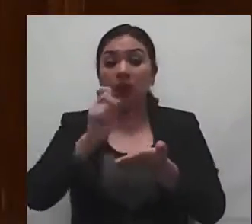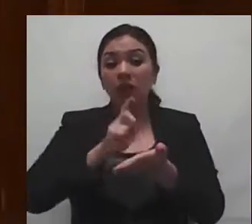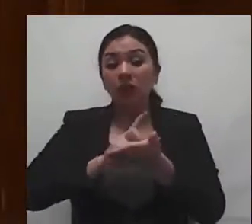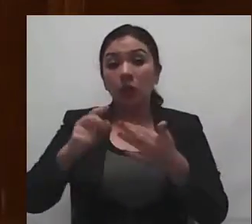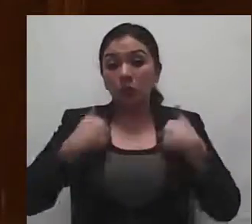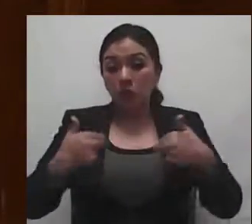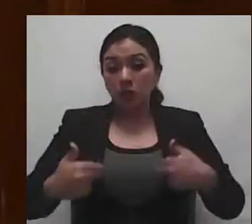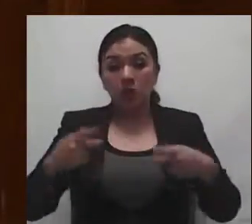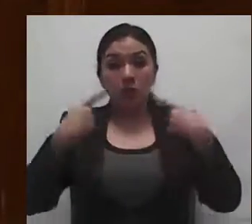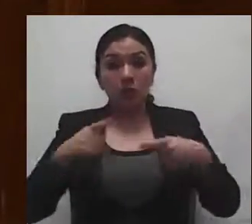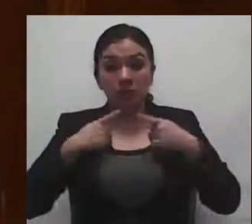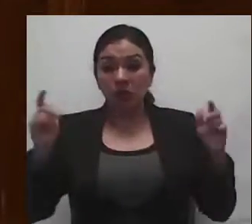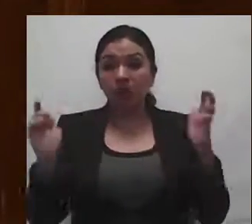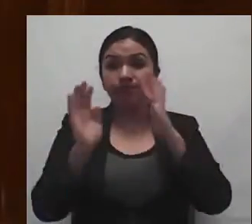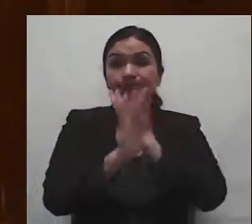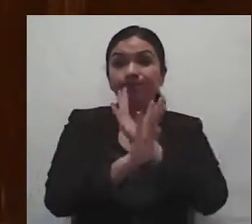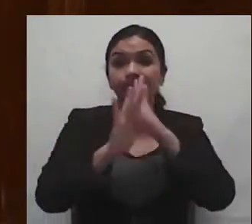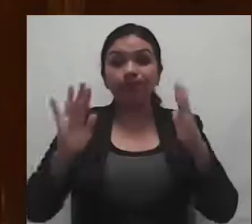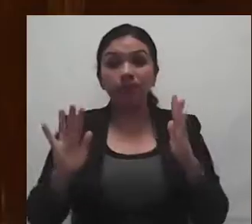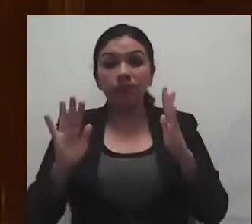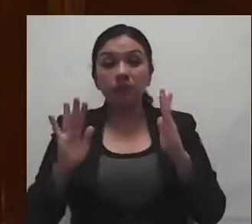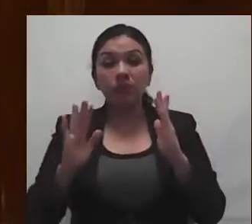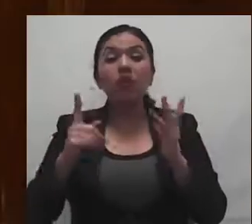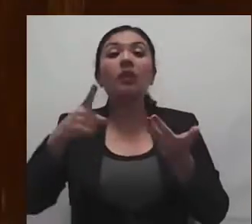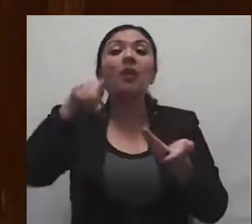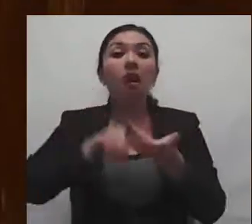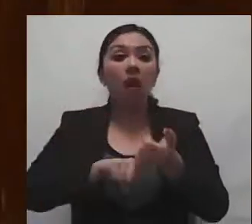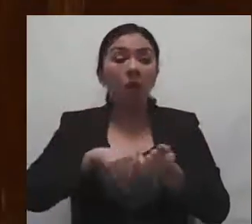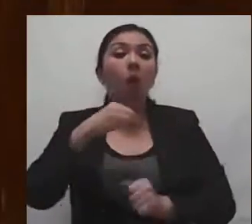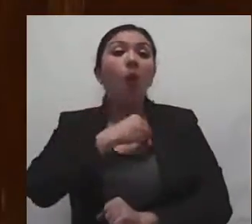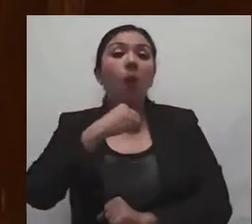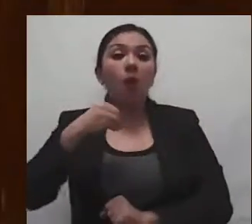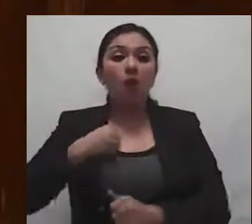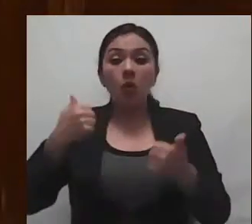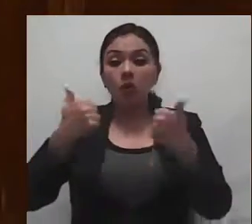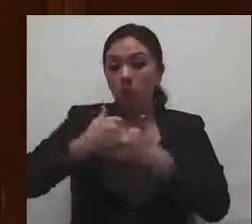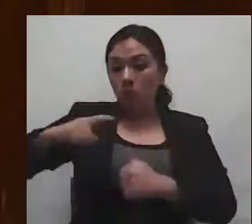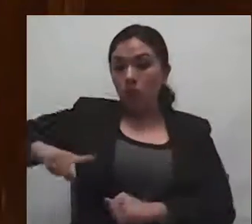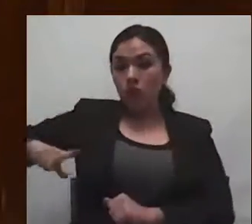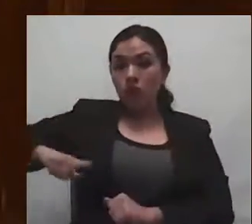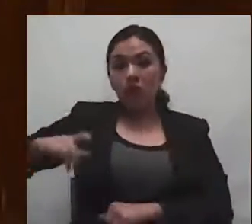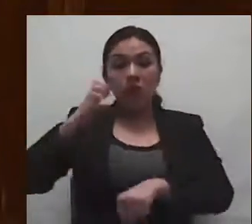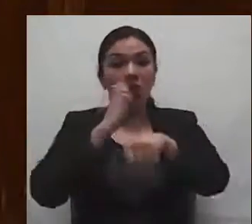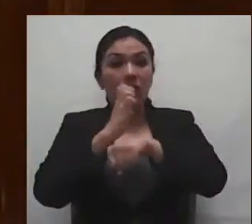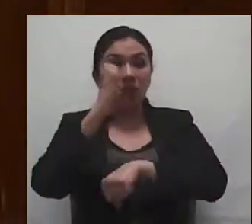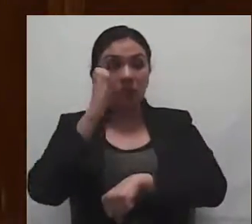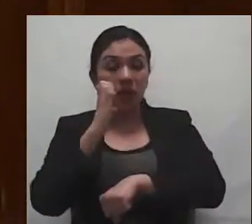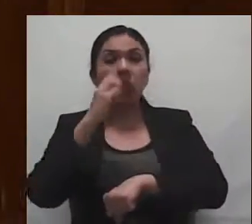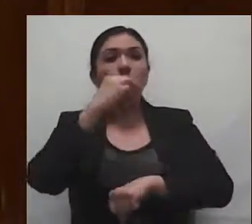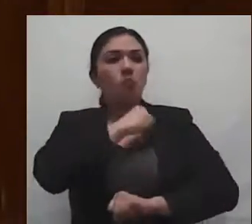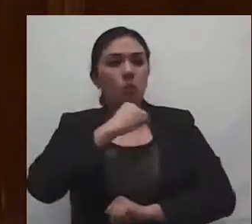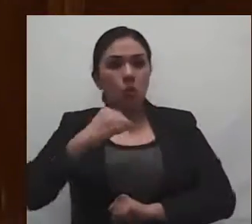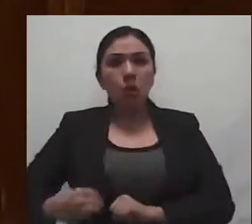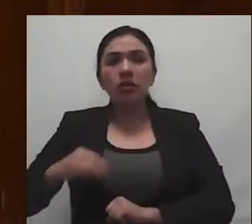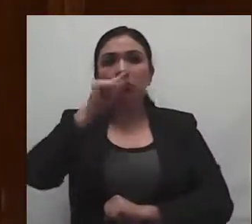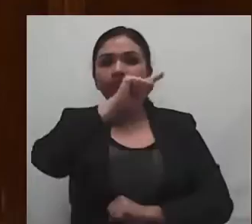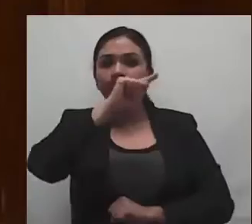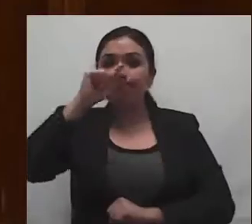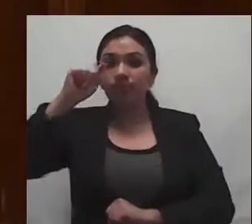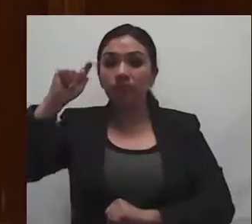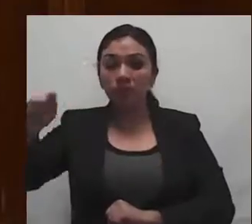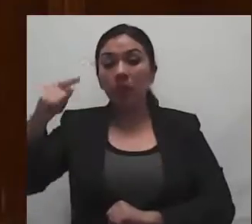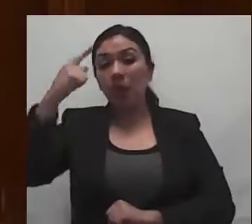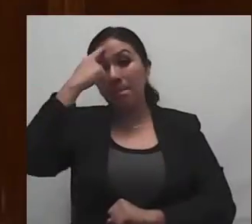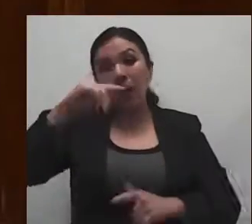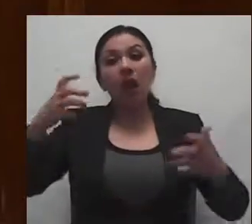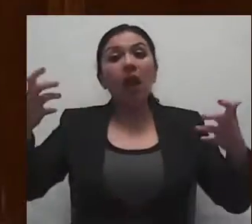movilidad implica obligación del gobierno del Estado y de los municipios de